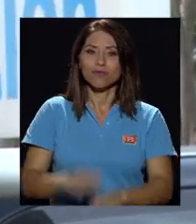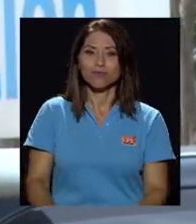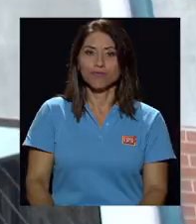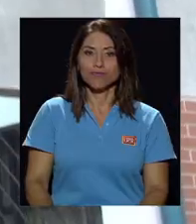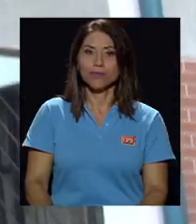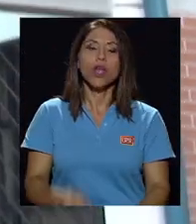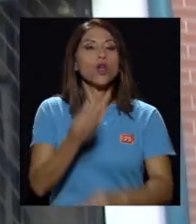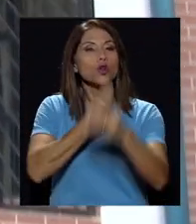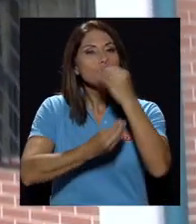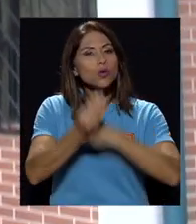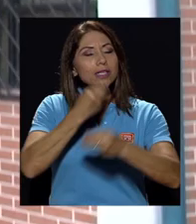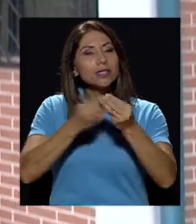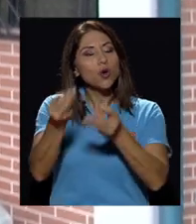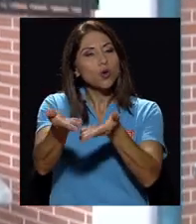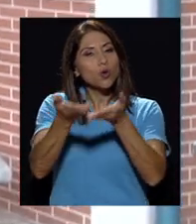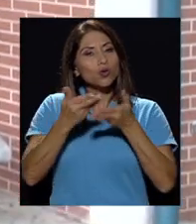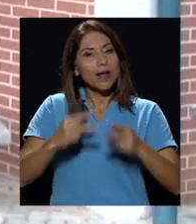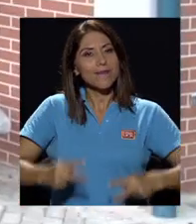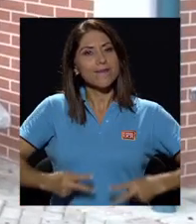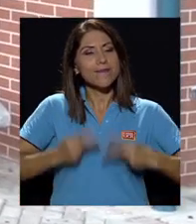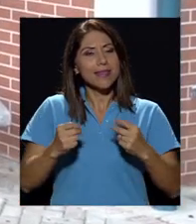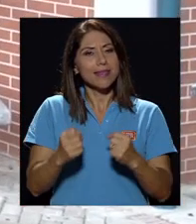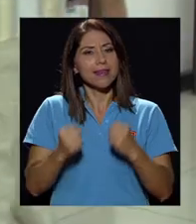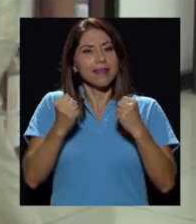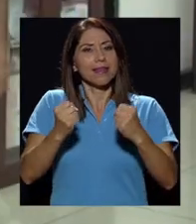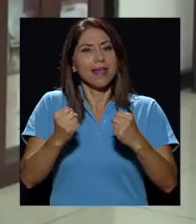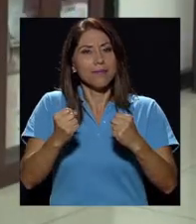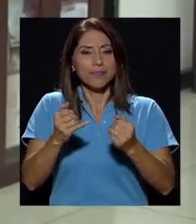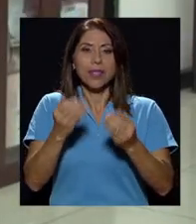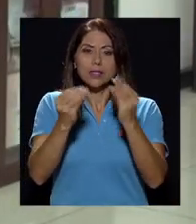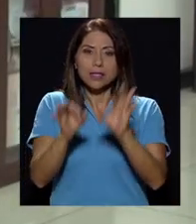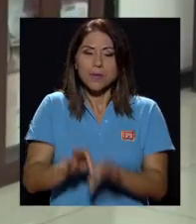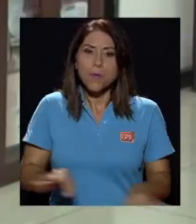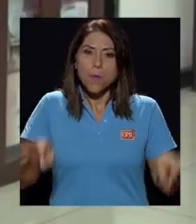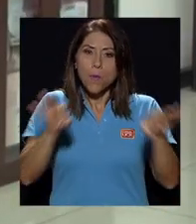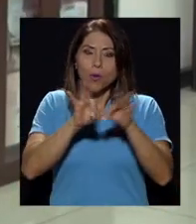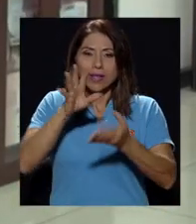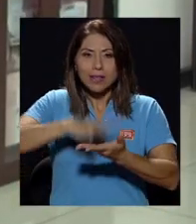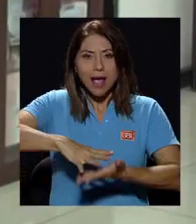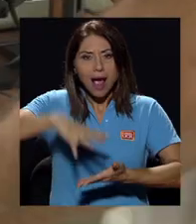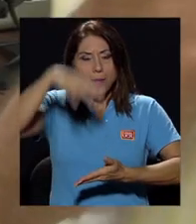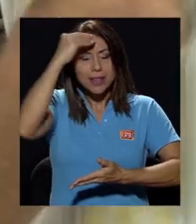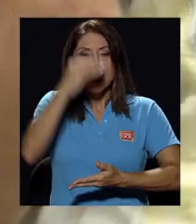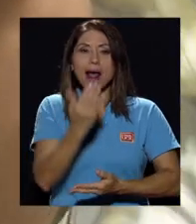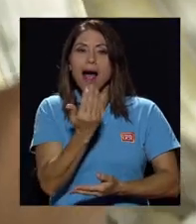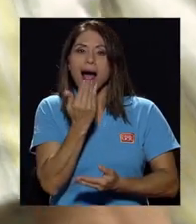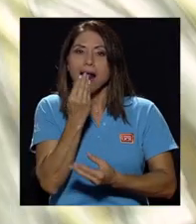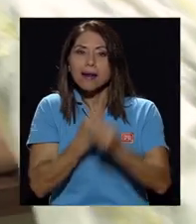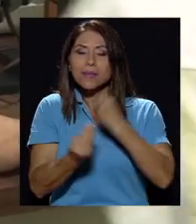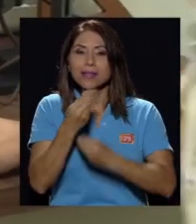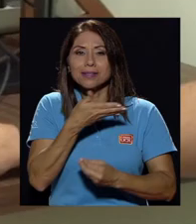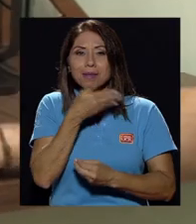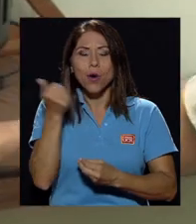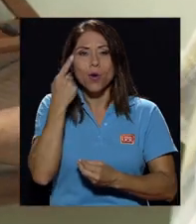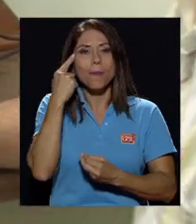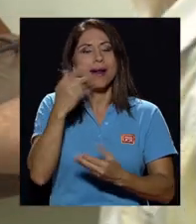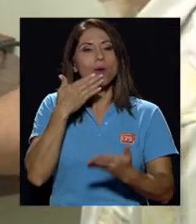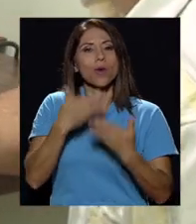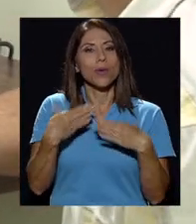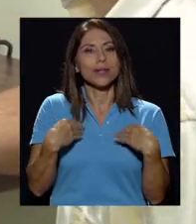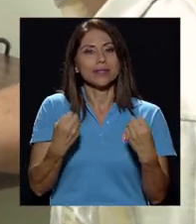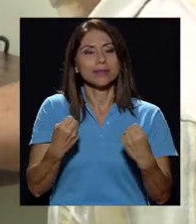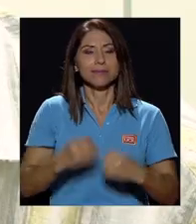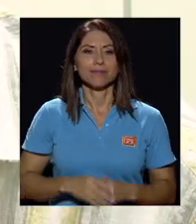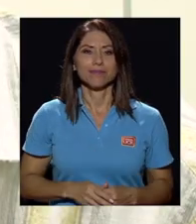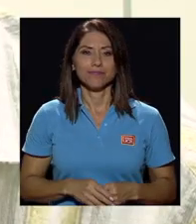La nutrición nos da vida y energía, por lo que es importante aprender a alimentarse mejor para mantener una buena